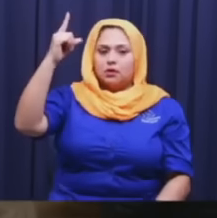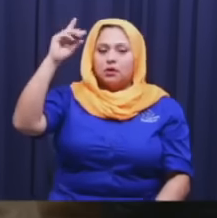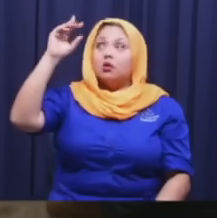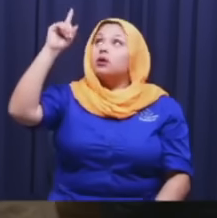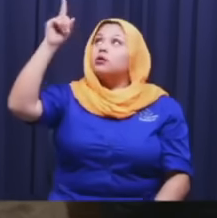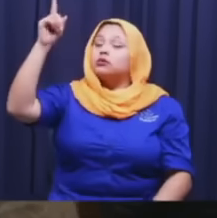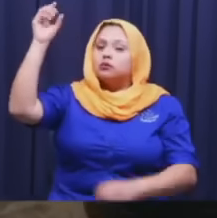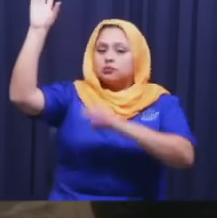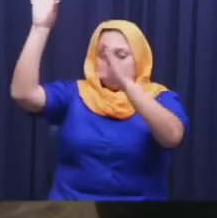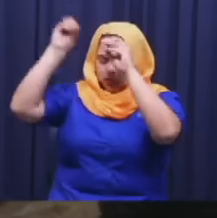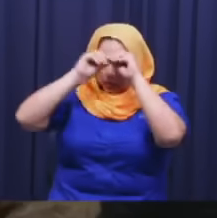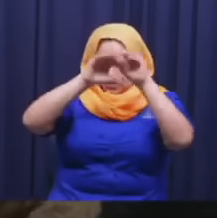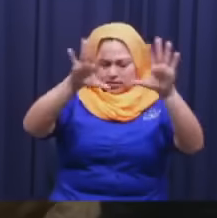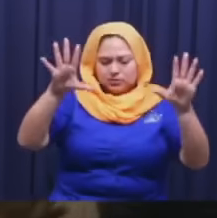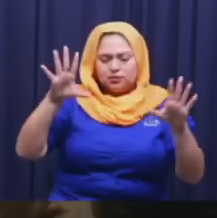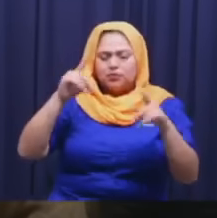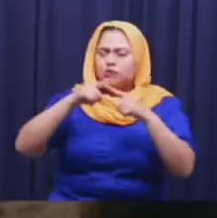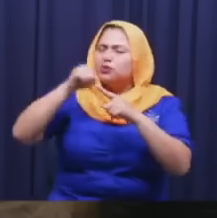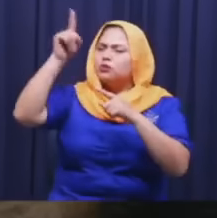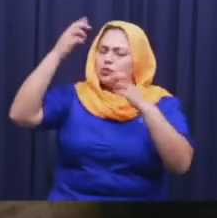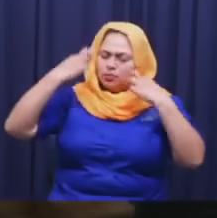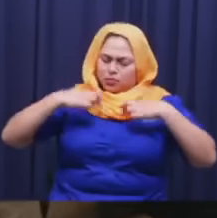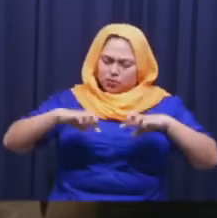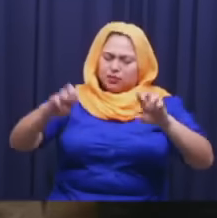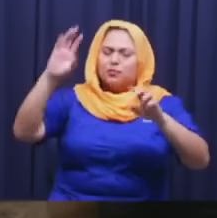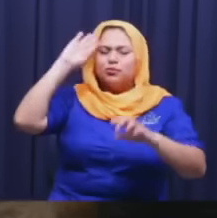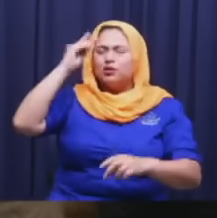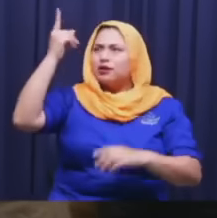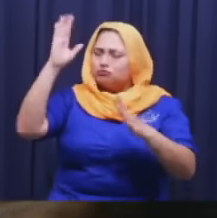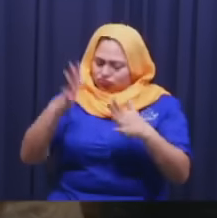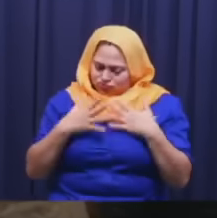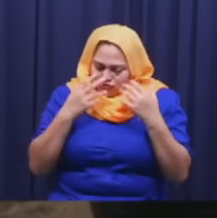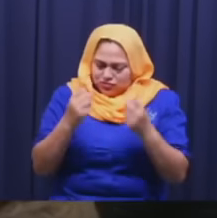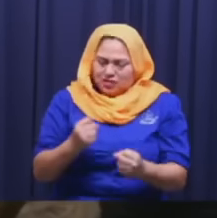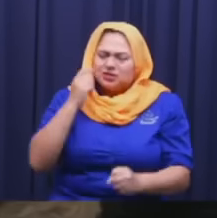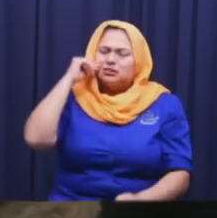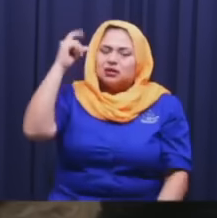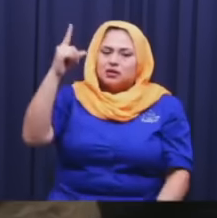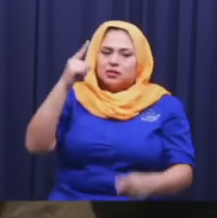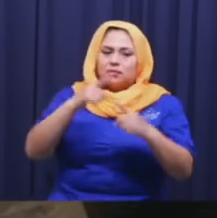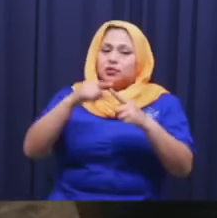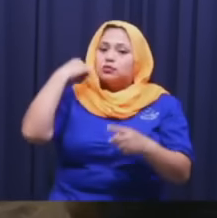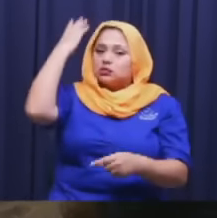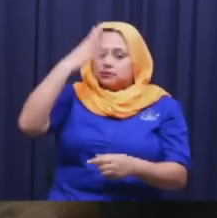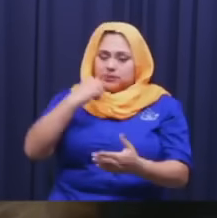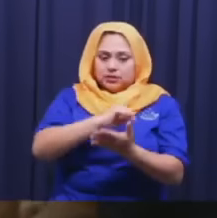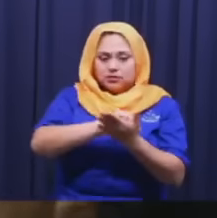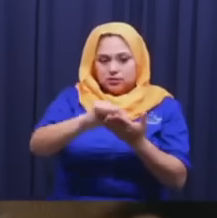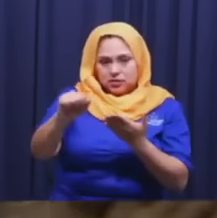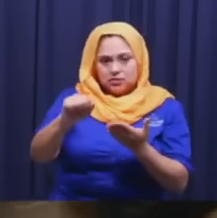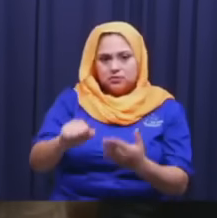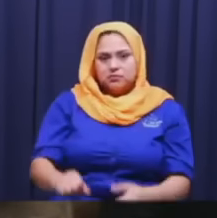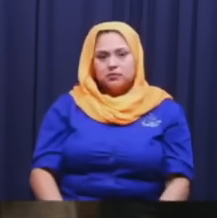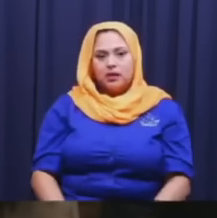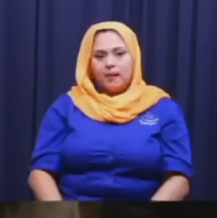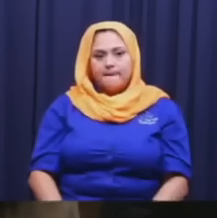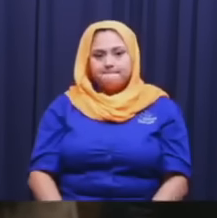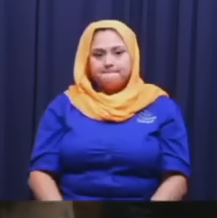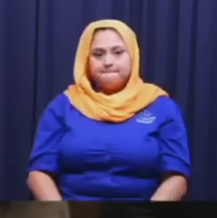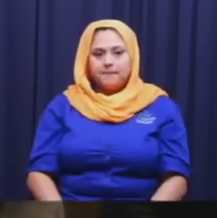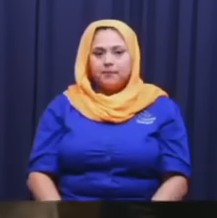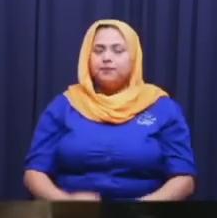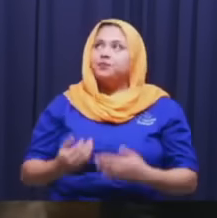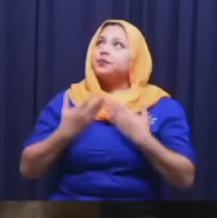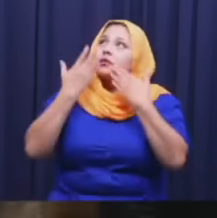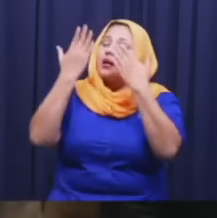tu ministración, por tu oportunidad, porque tú nos fortaleces, Señor, por medio de tu Espíritu Santo.